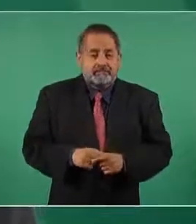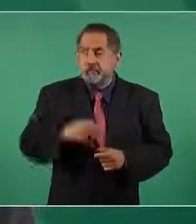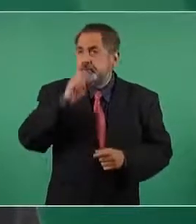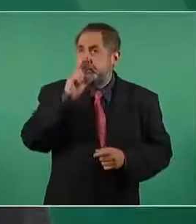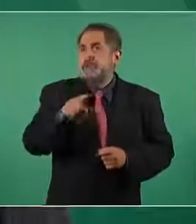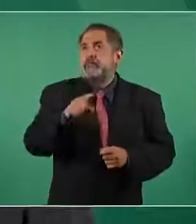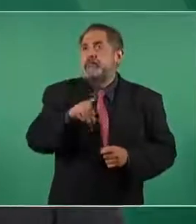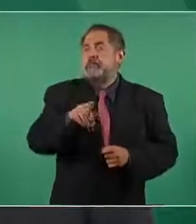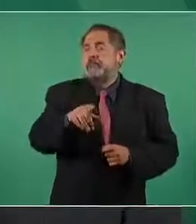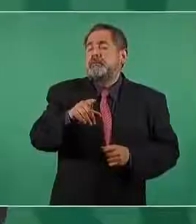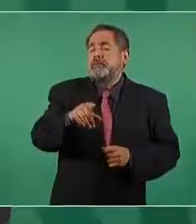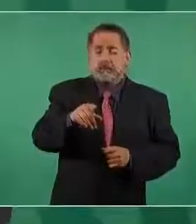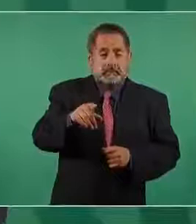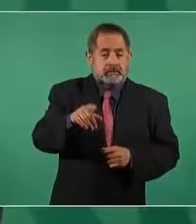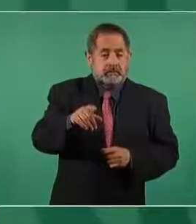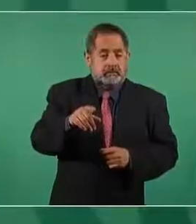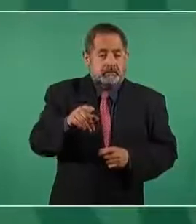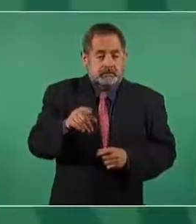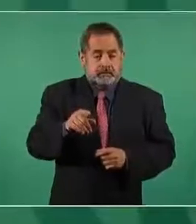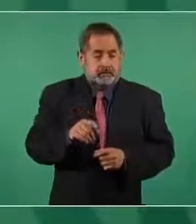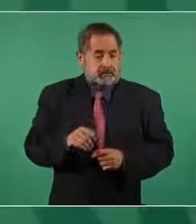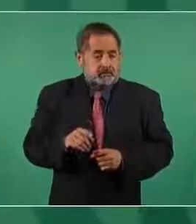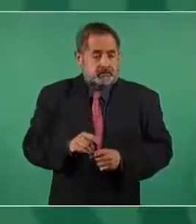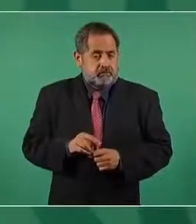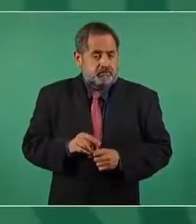También hubo